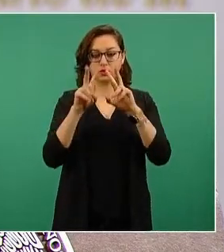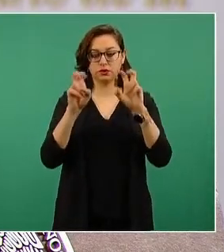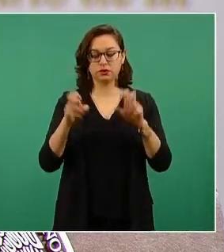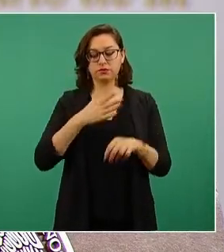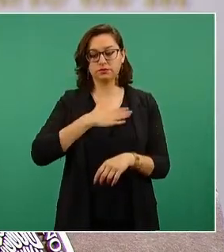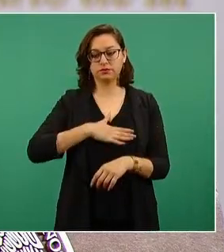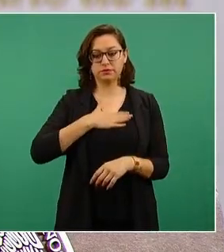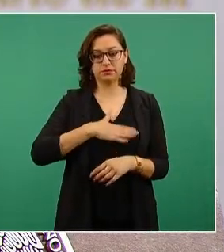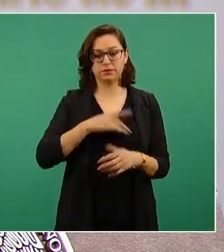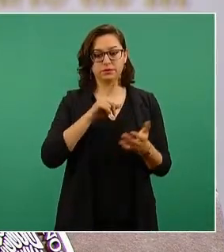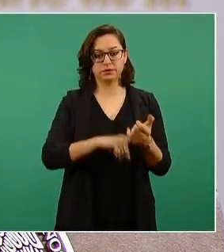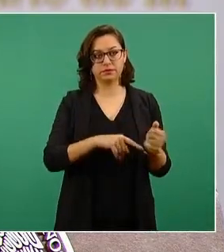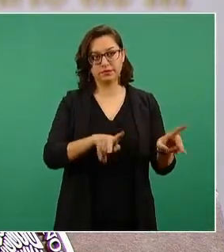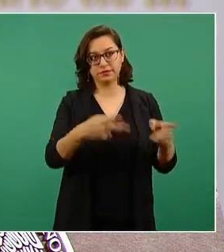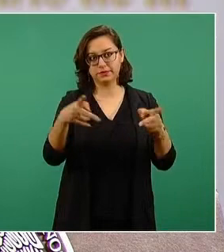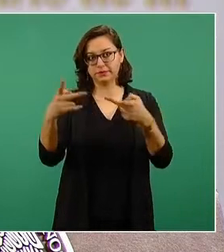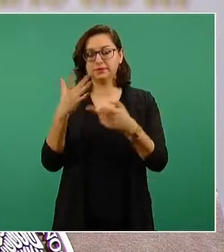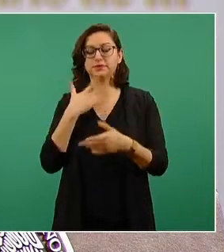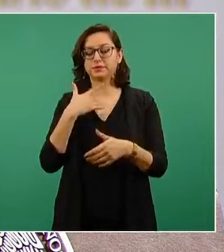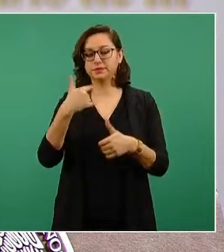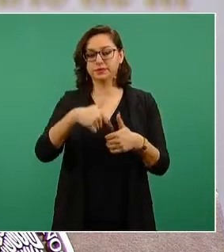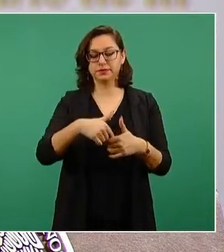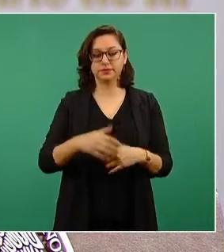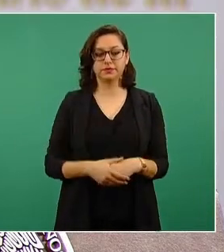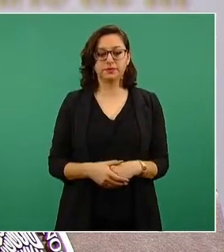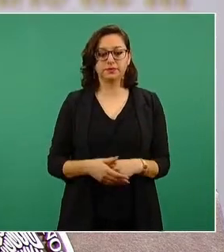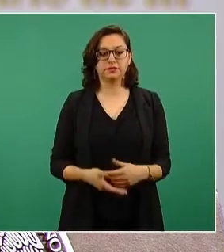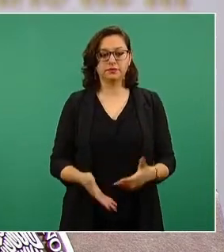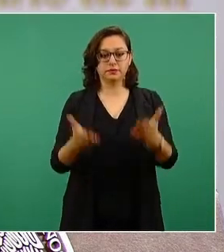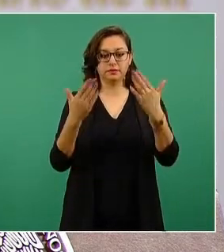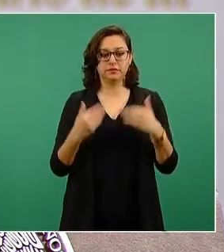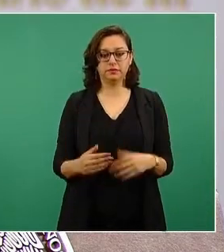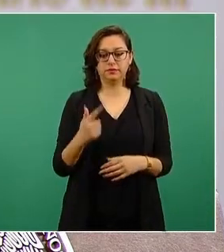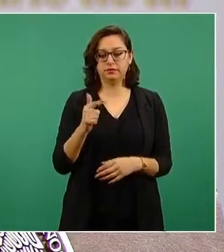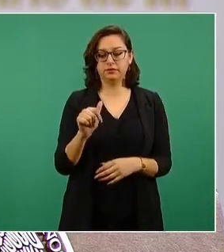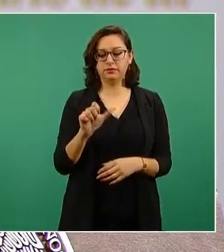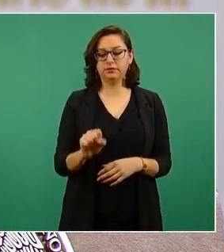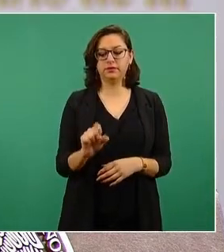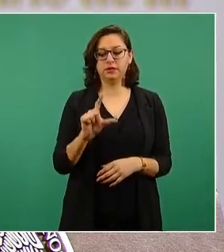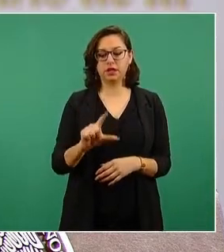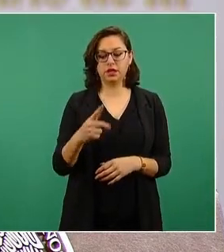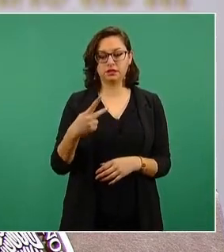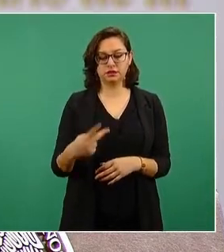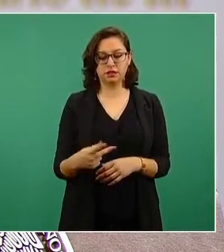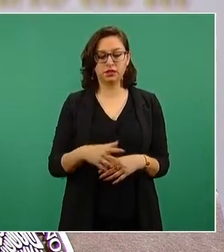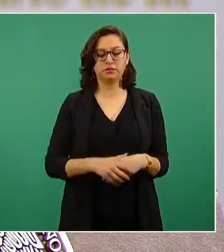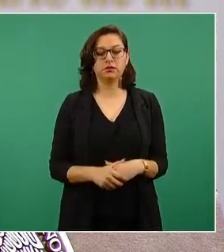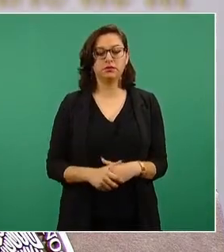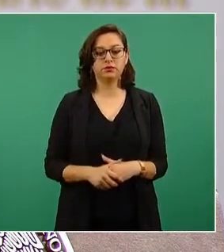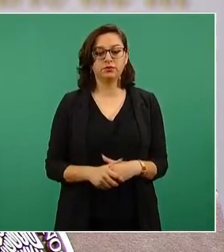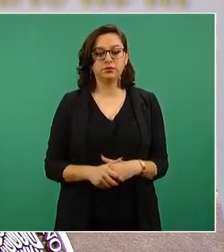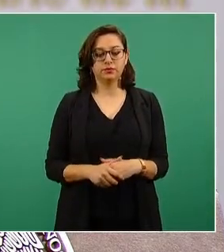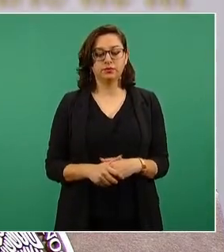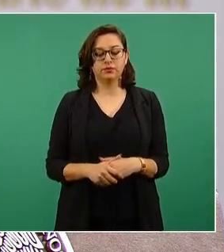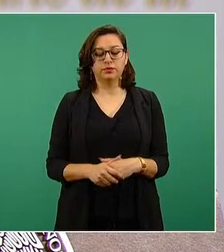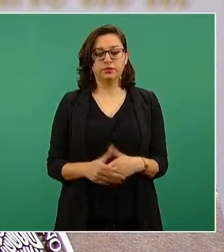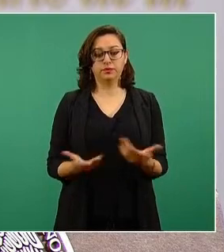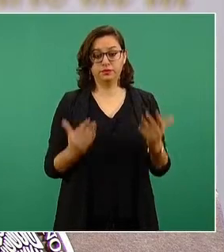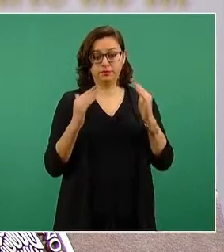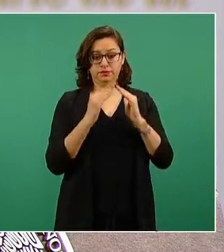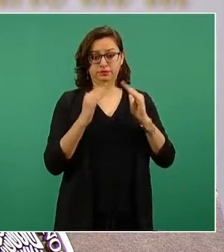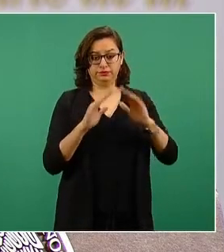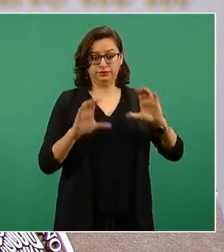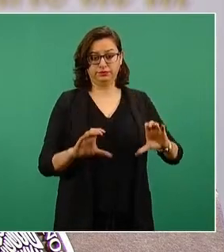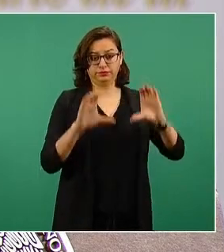las estaciones de servicios. Respecto al quién es quién en los precios del gas LP, el gas LP estacionario tuvo el